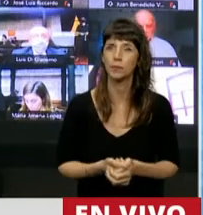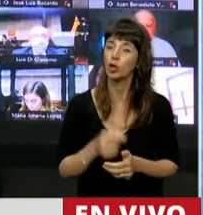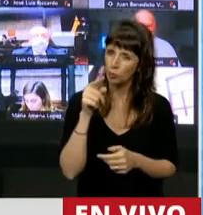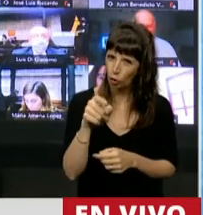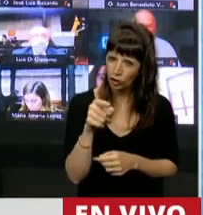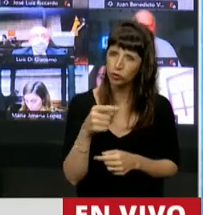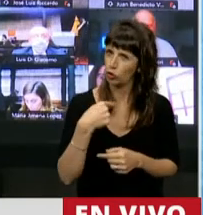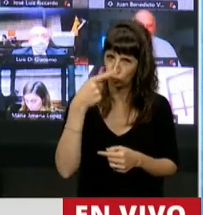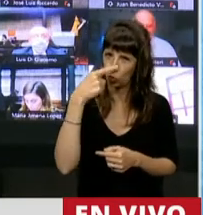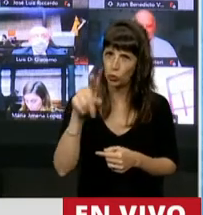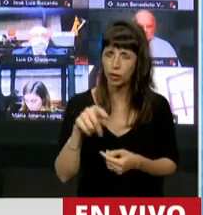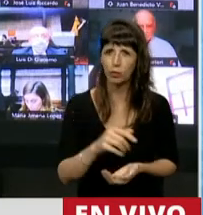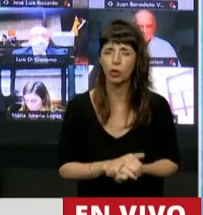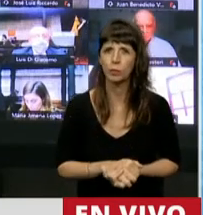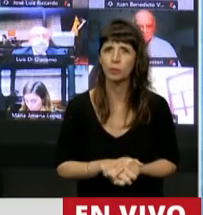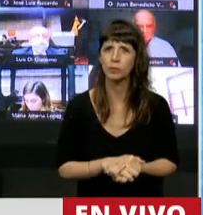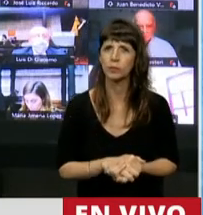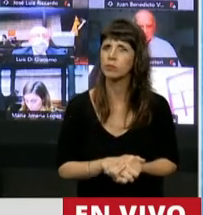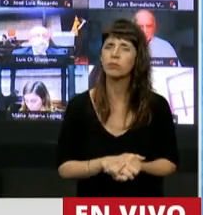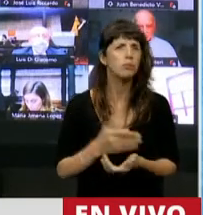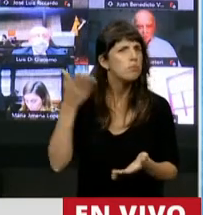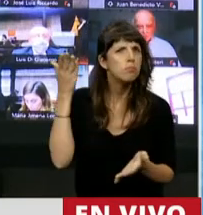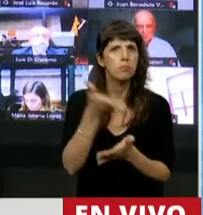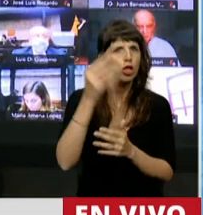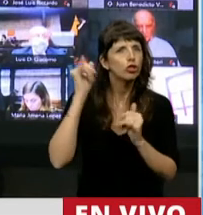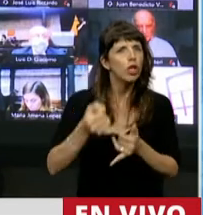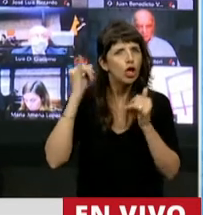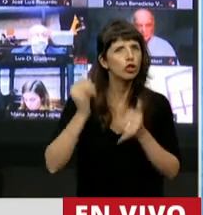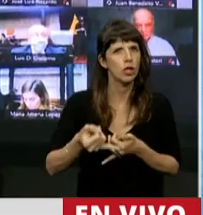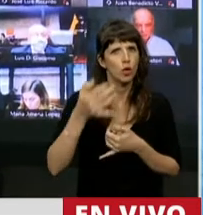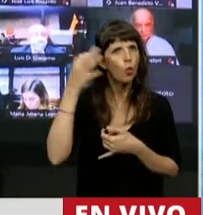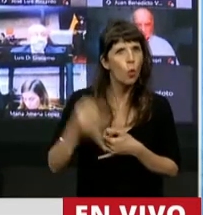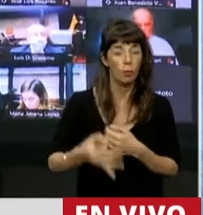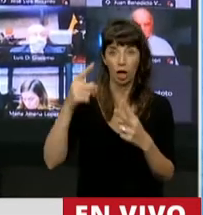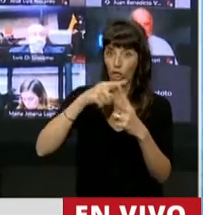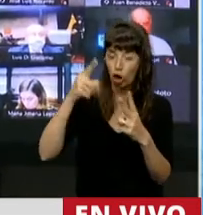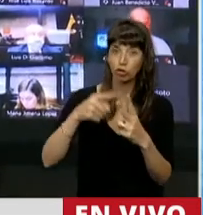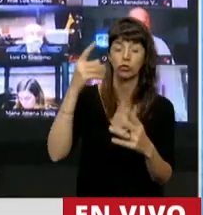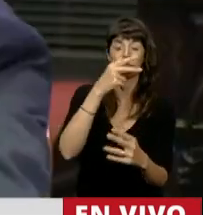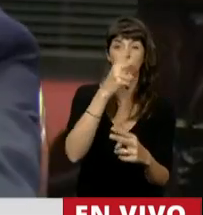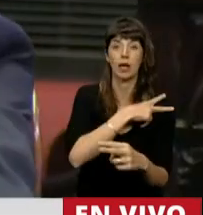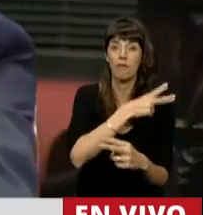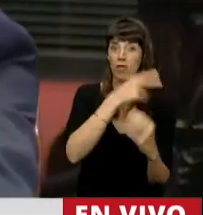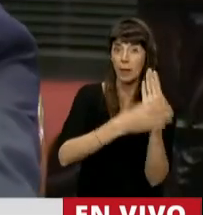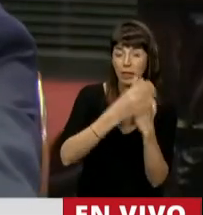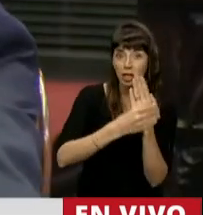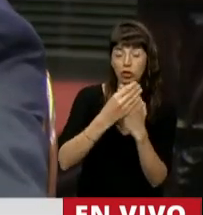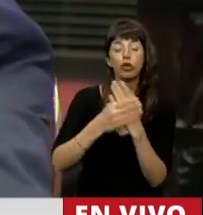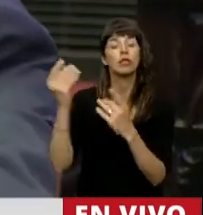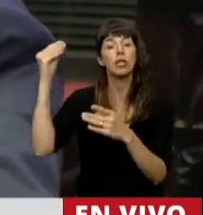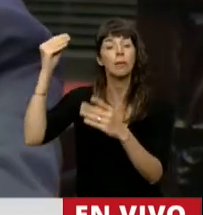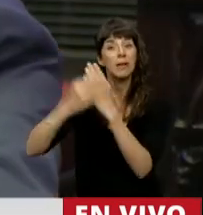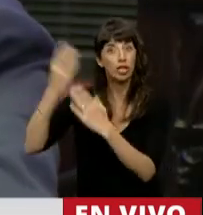voy cerrando es que intimamos al jefe de gabinete y al ministro del interior a tomar cartas en el